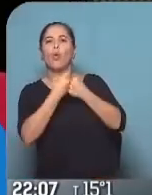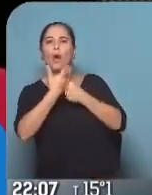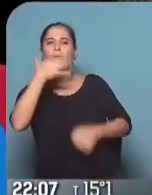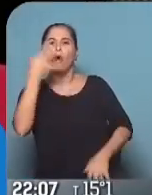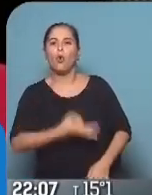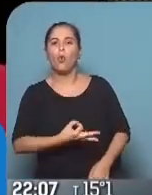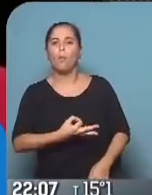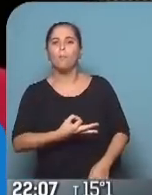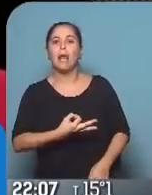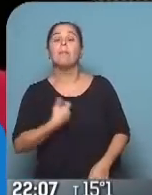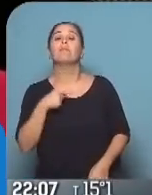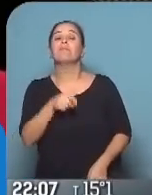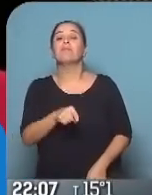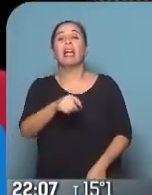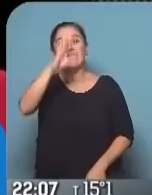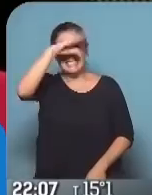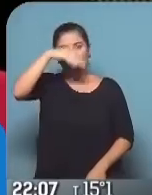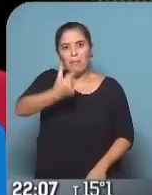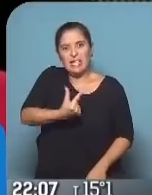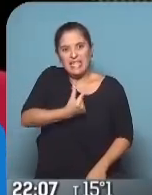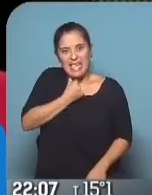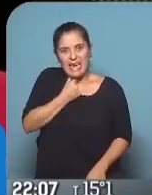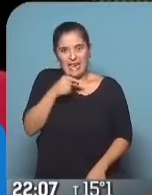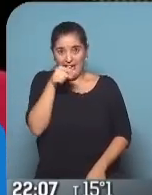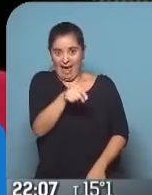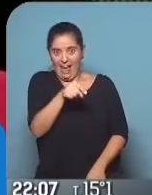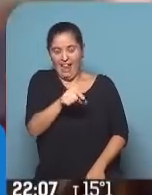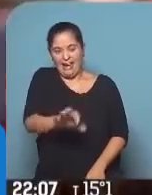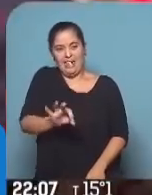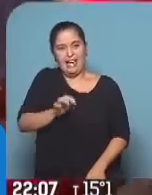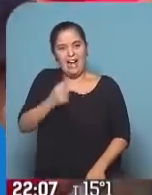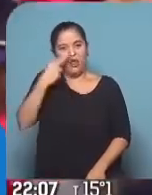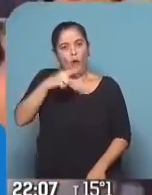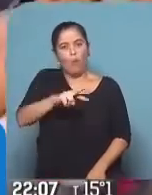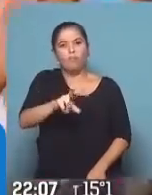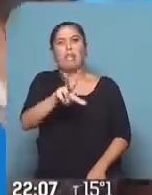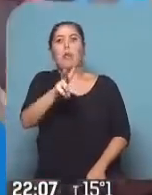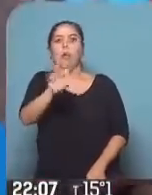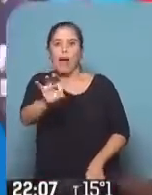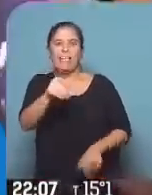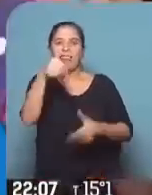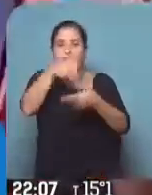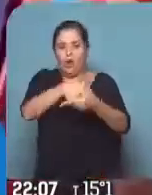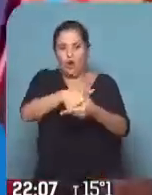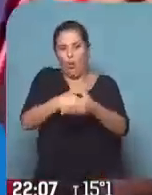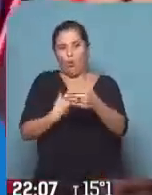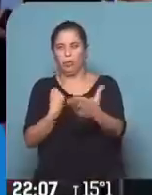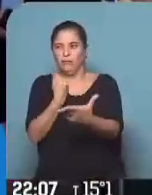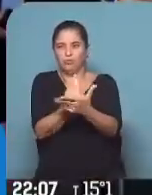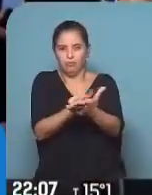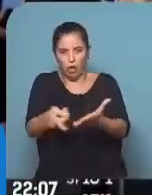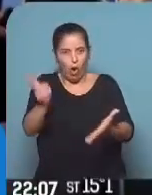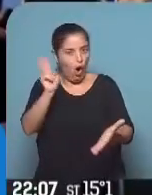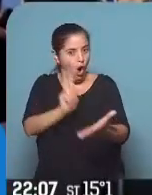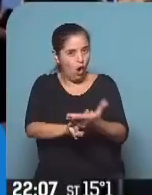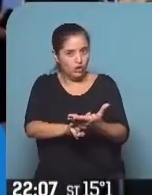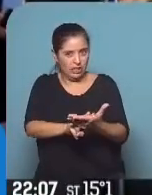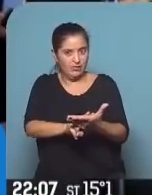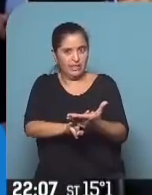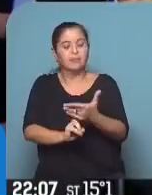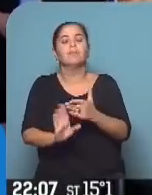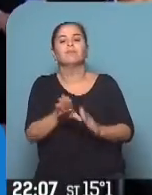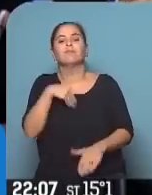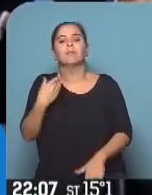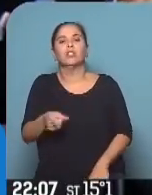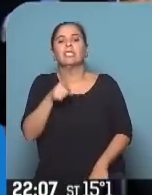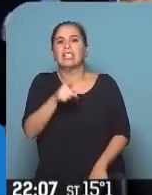su reelección en 2020, funciona en clave de la política doméstica con su base electoral de los estados industriales y agrícolas del medio oeste de